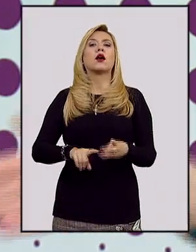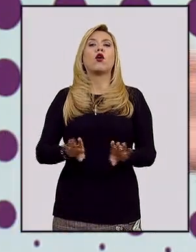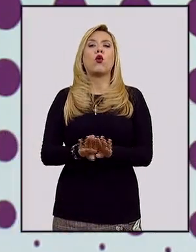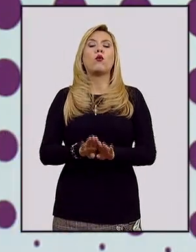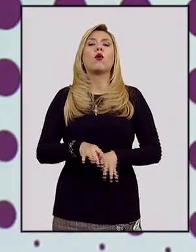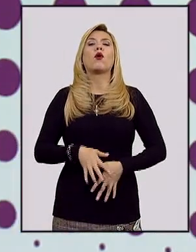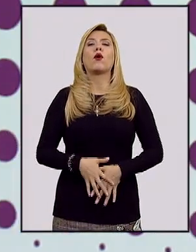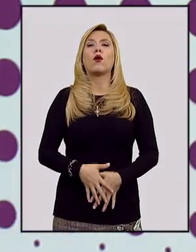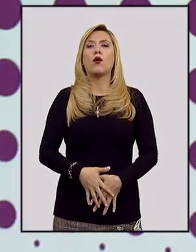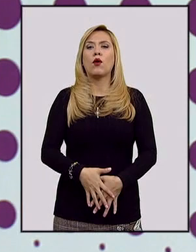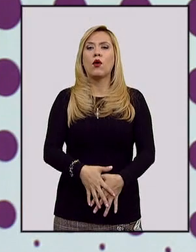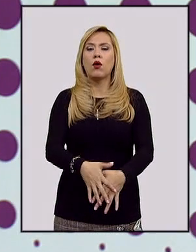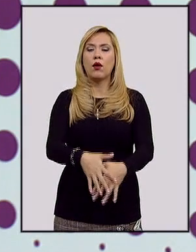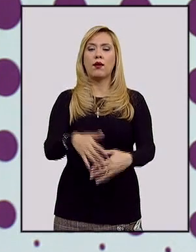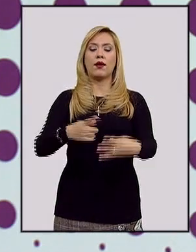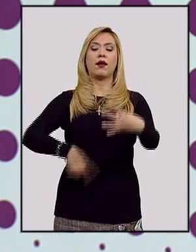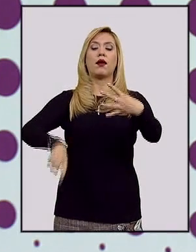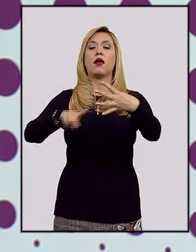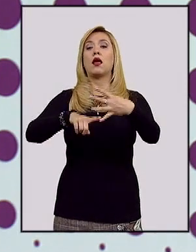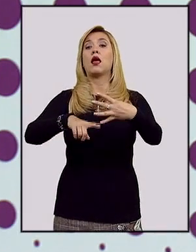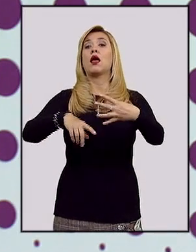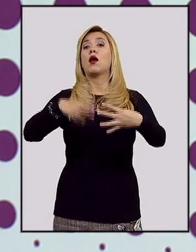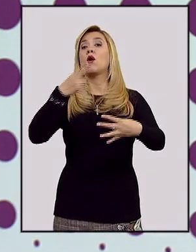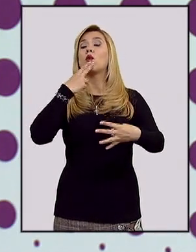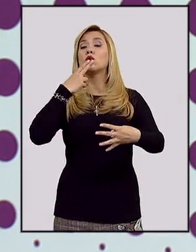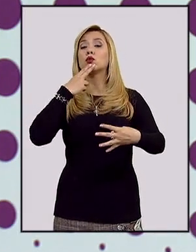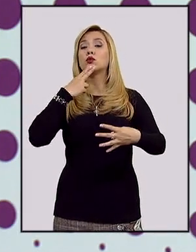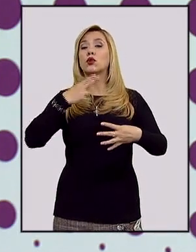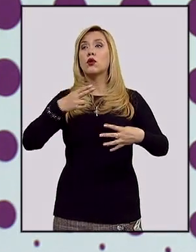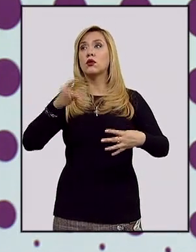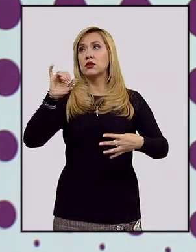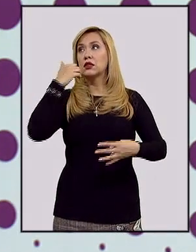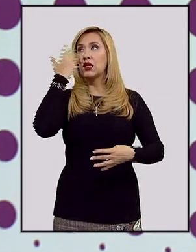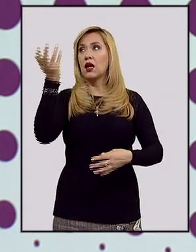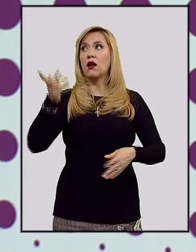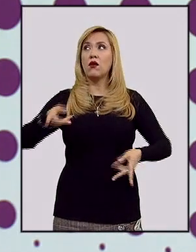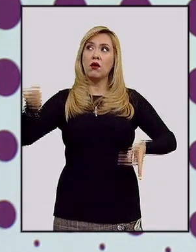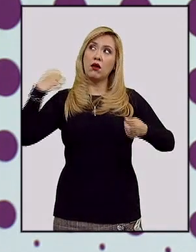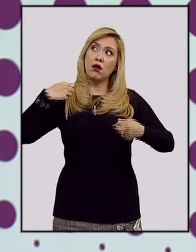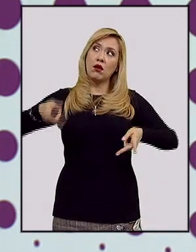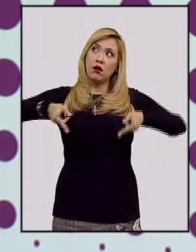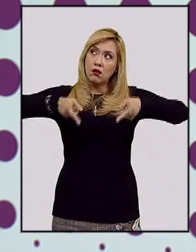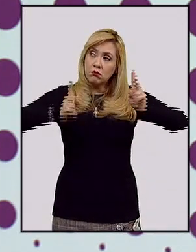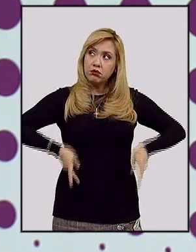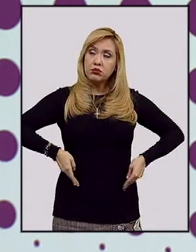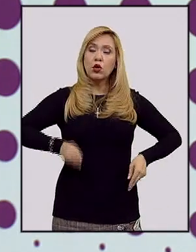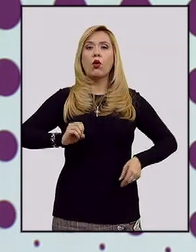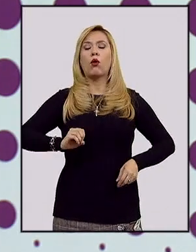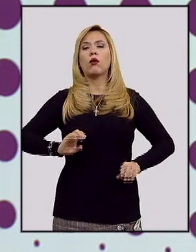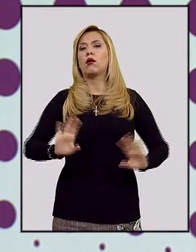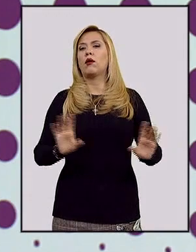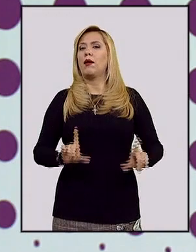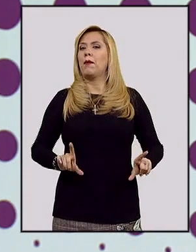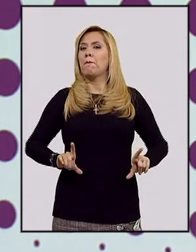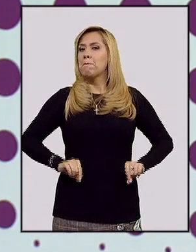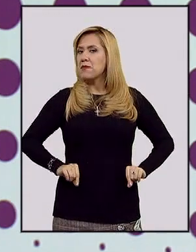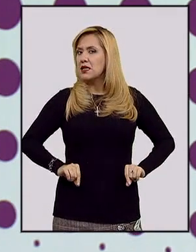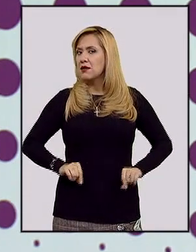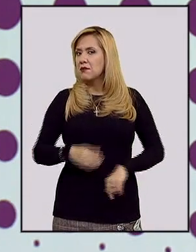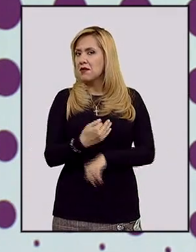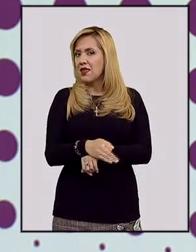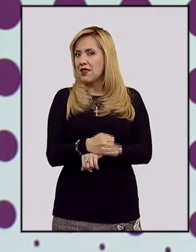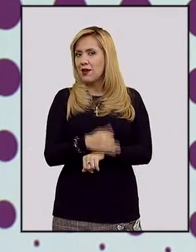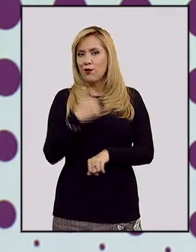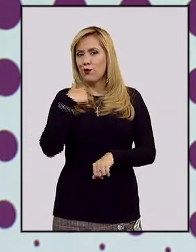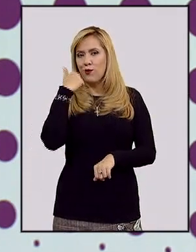la esterilización o del uso no consentido de anticoncepción, porque pues alguien más debe decidir por ti, que tú no sabes qué es lo que